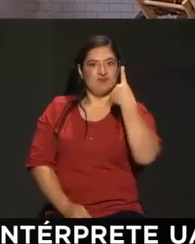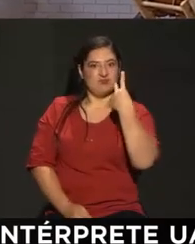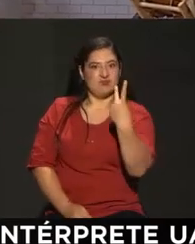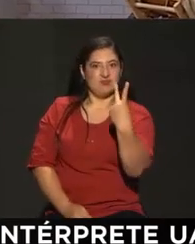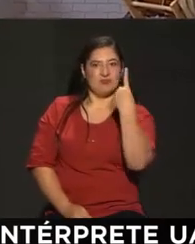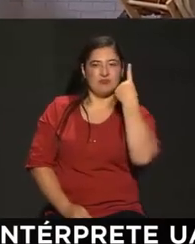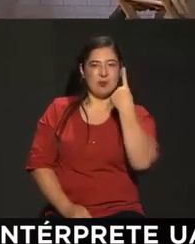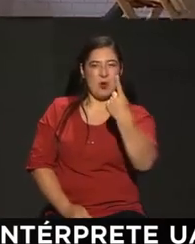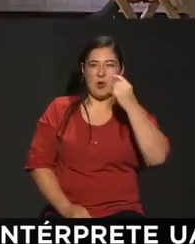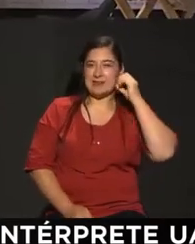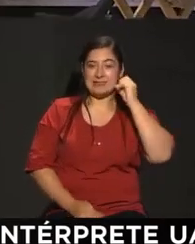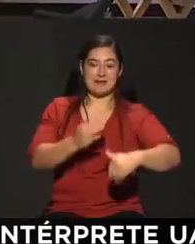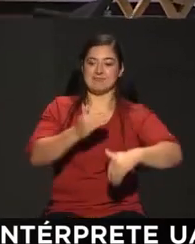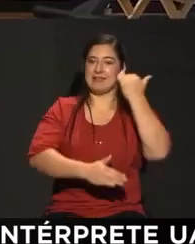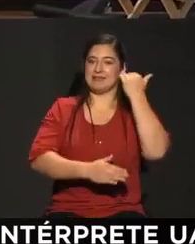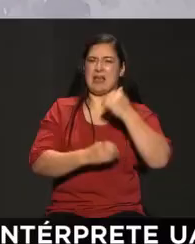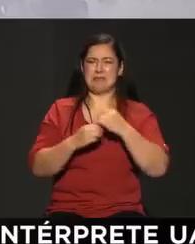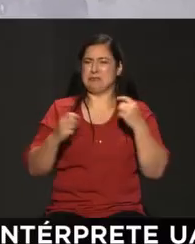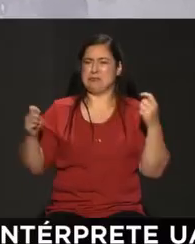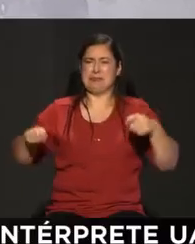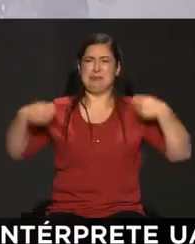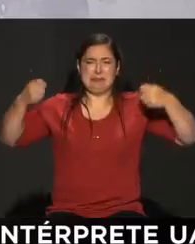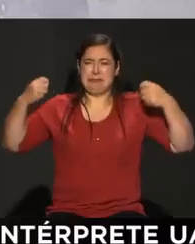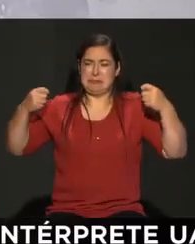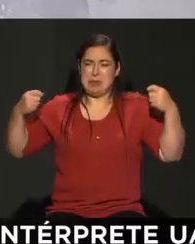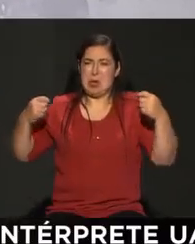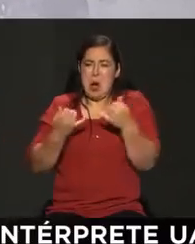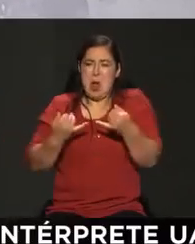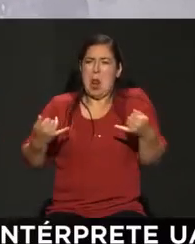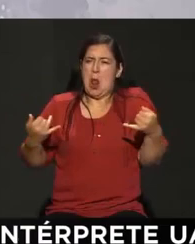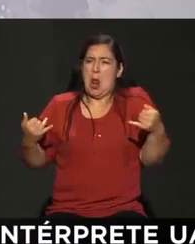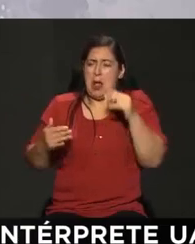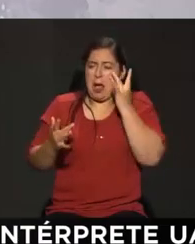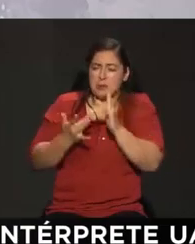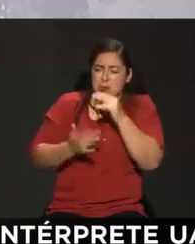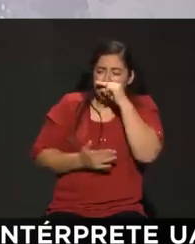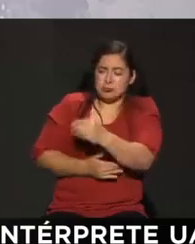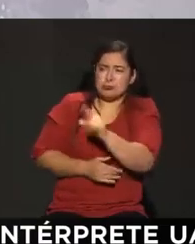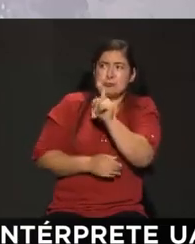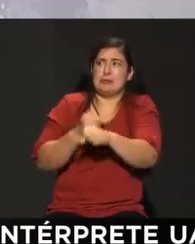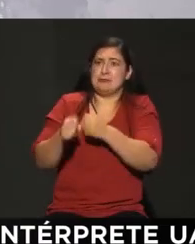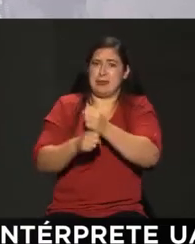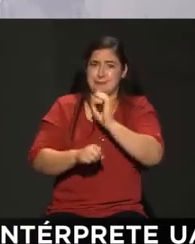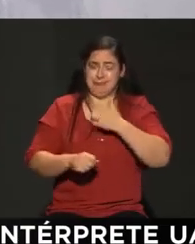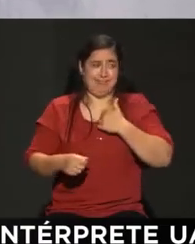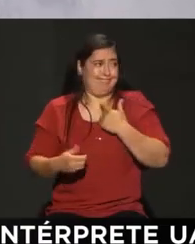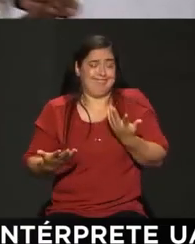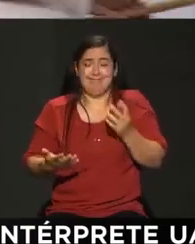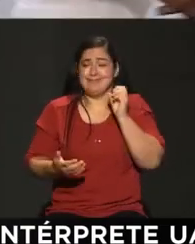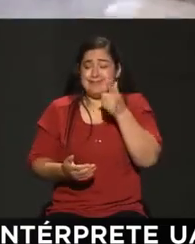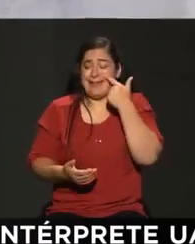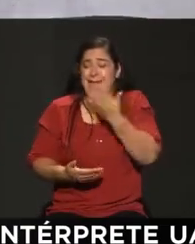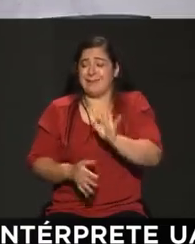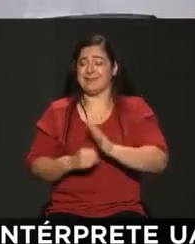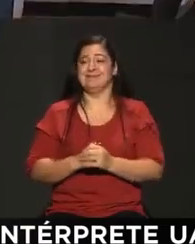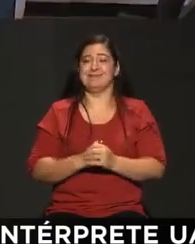regresivo. Bueno, vamos, aquí podemos pero eso está muy pequeñito. O sea, nos trabajó como a para ver, los niños de 6 años. Es para luces, salvarme. Cámara, y